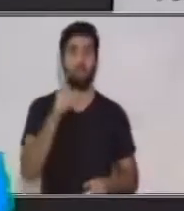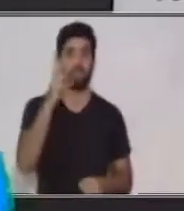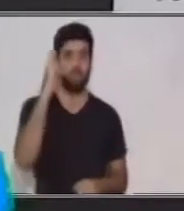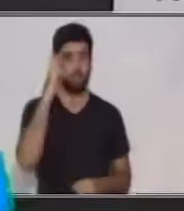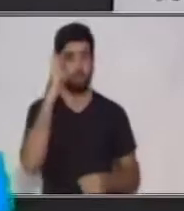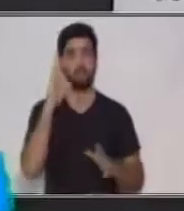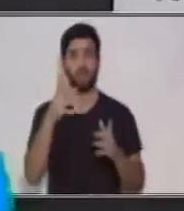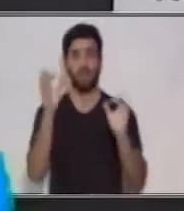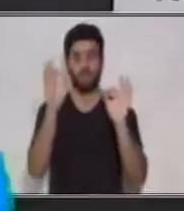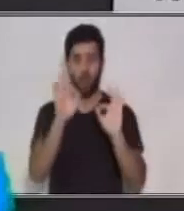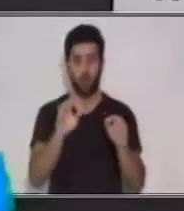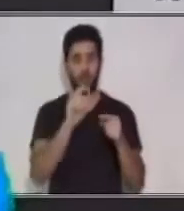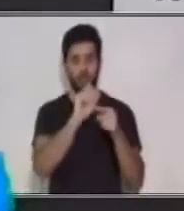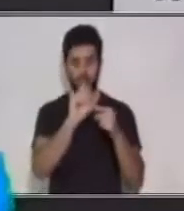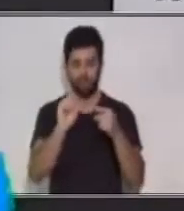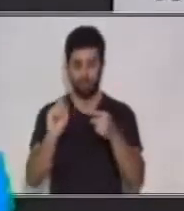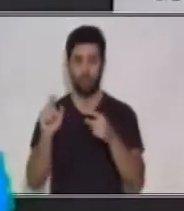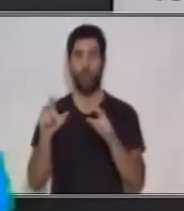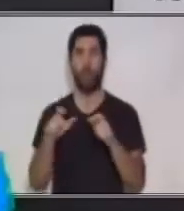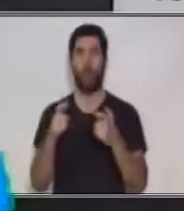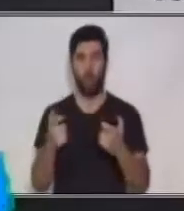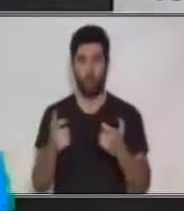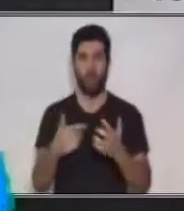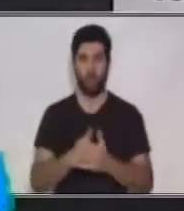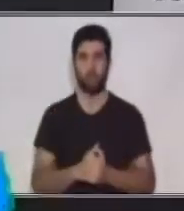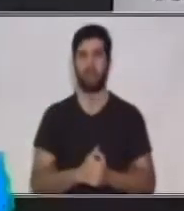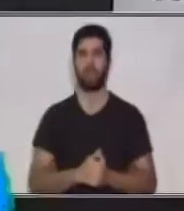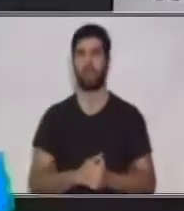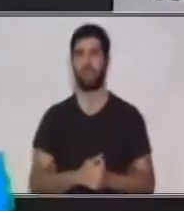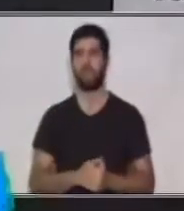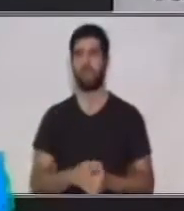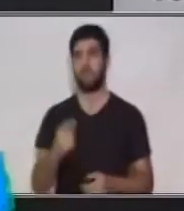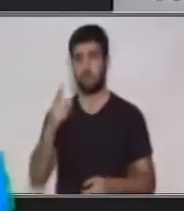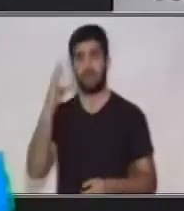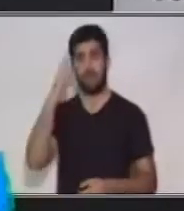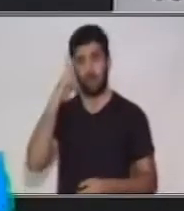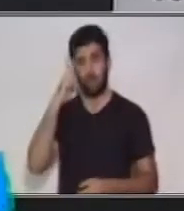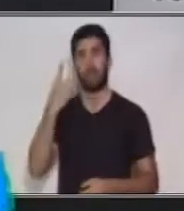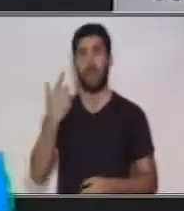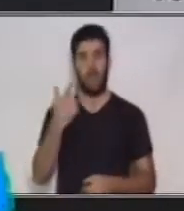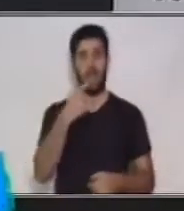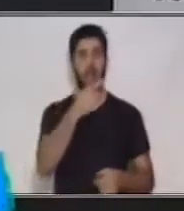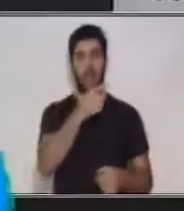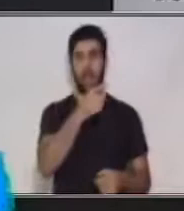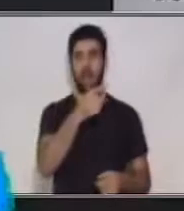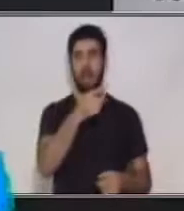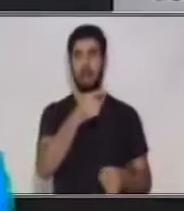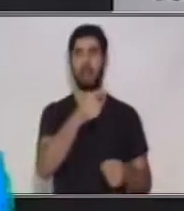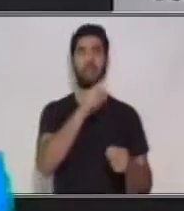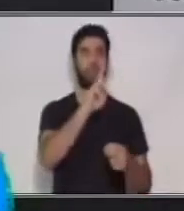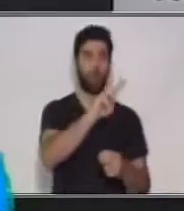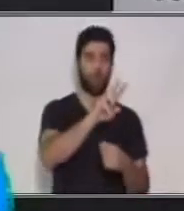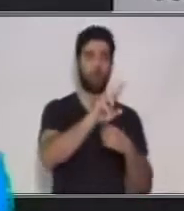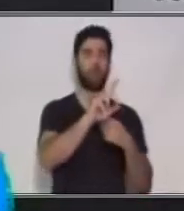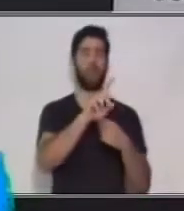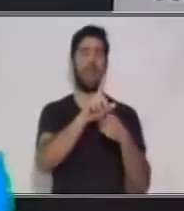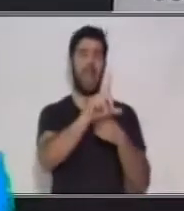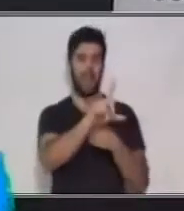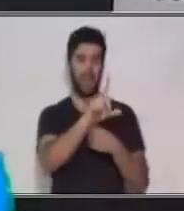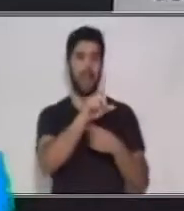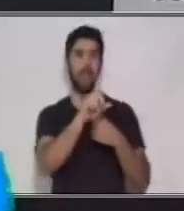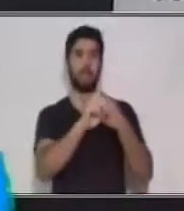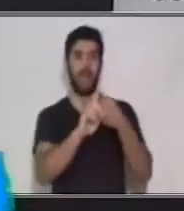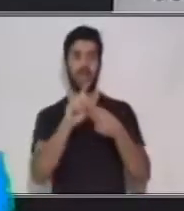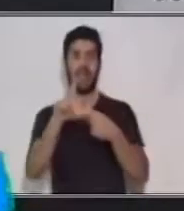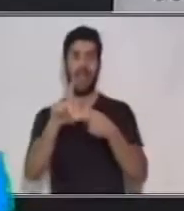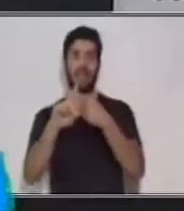Recuerda la fórmula. Para poder encontrar el perímetro de esta figura tenemos que poner lado 1 más lado 2 más lado